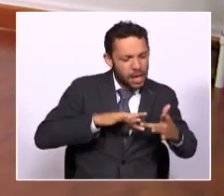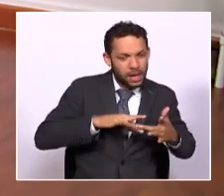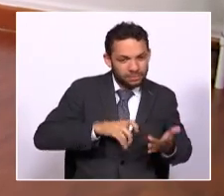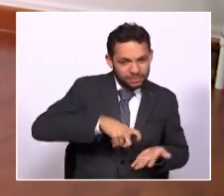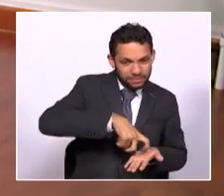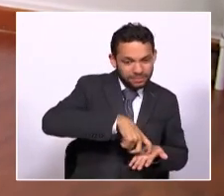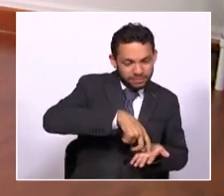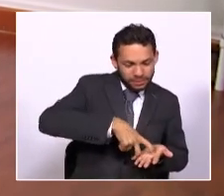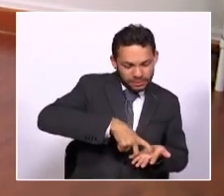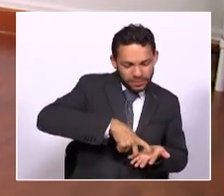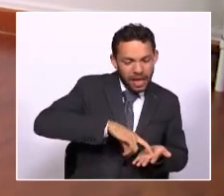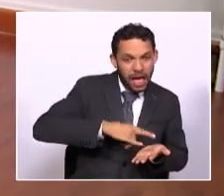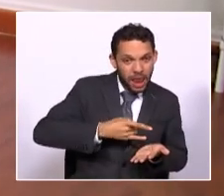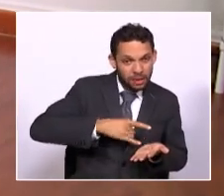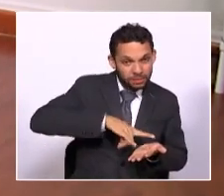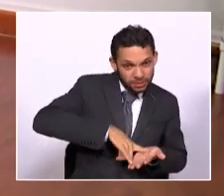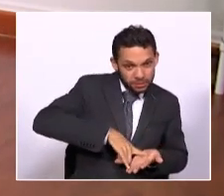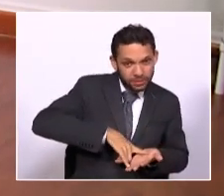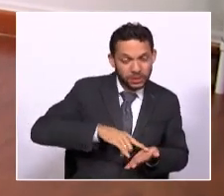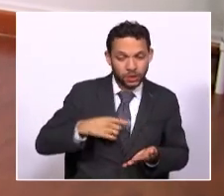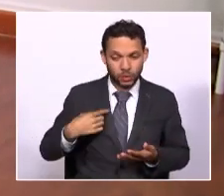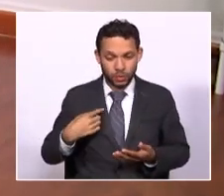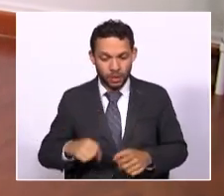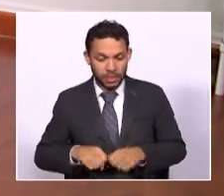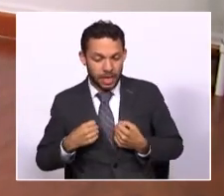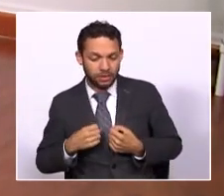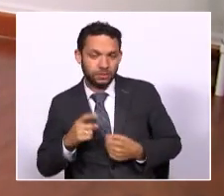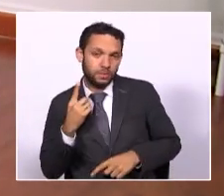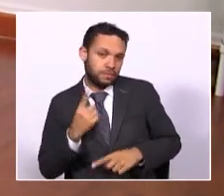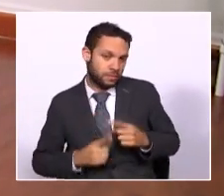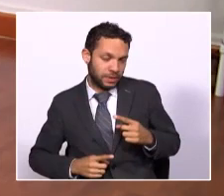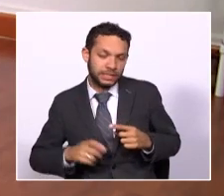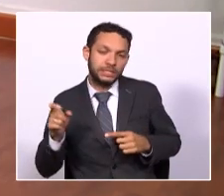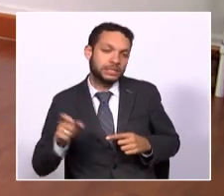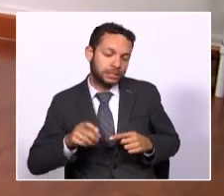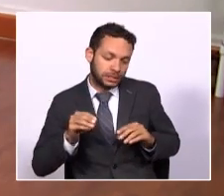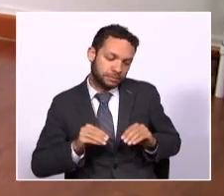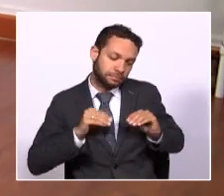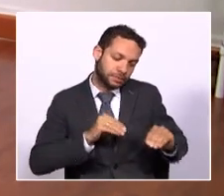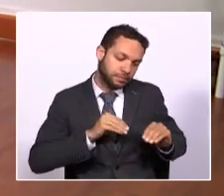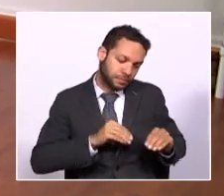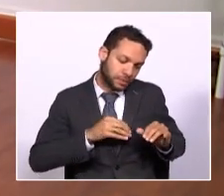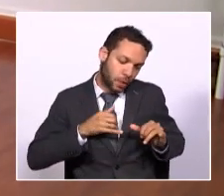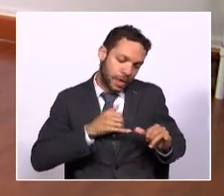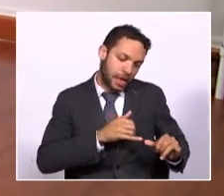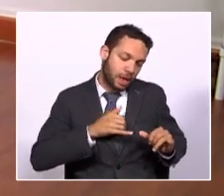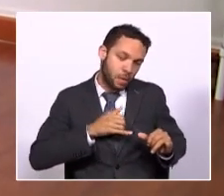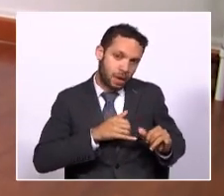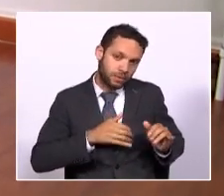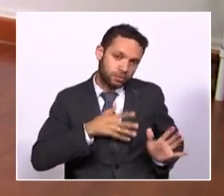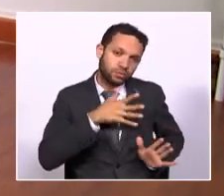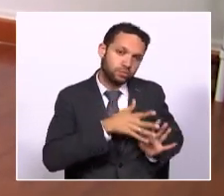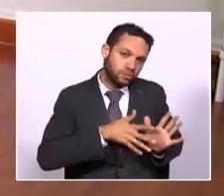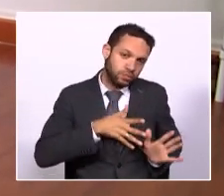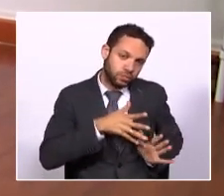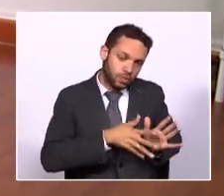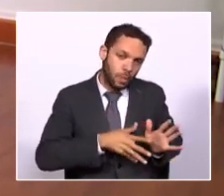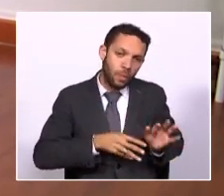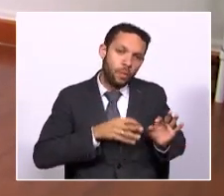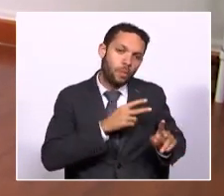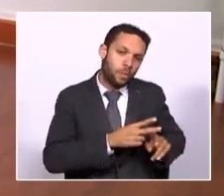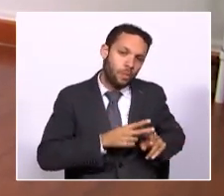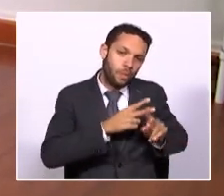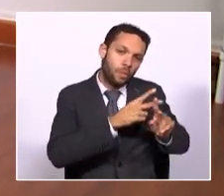yo no me lastime como terapeuta y de esa manera no generar el mismo daño que tanto estoy tratando en otros pacientes en mí.